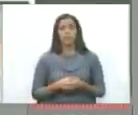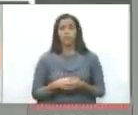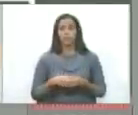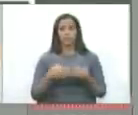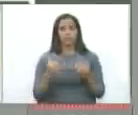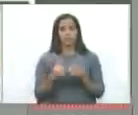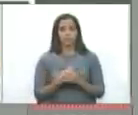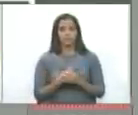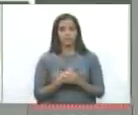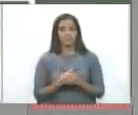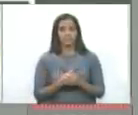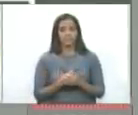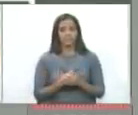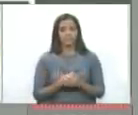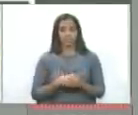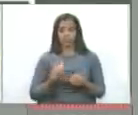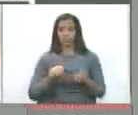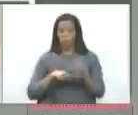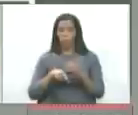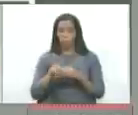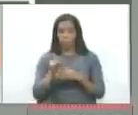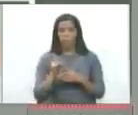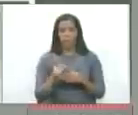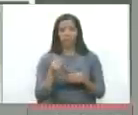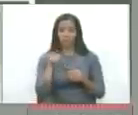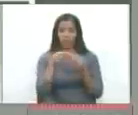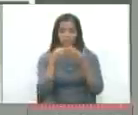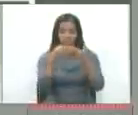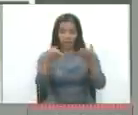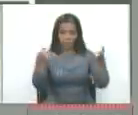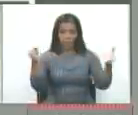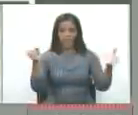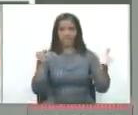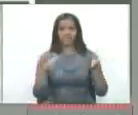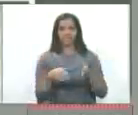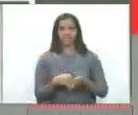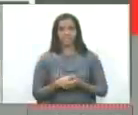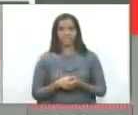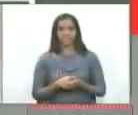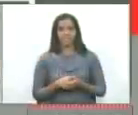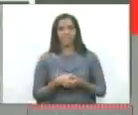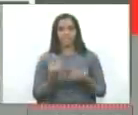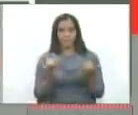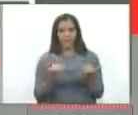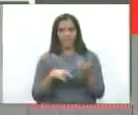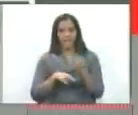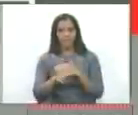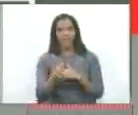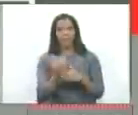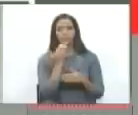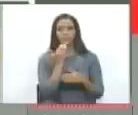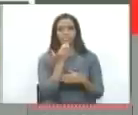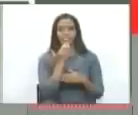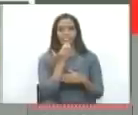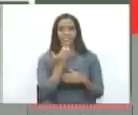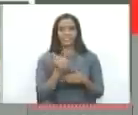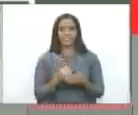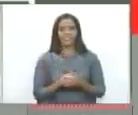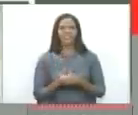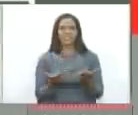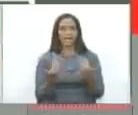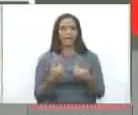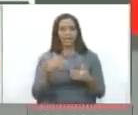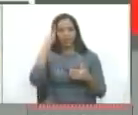un nivel de organización. Iré a Corea, ten la seguridad. Tú abriste ya la puerta, el camino. Y para allá vamos pronto. ¿Qué más me cuenta, Diosdado, de